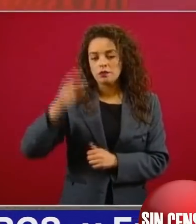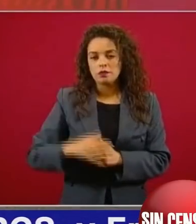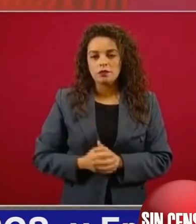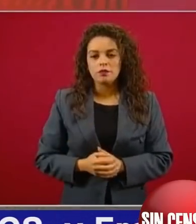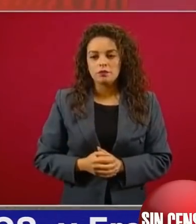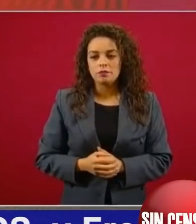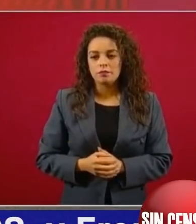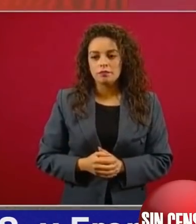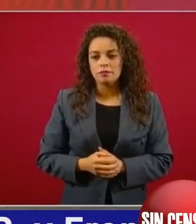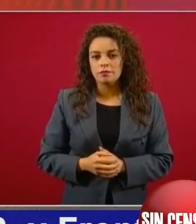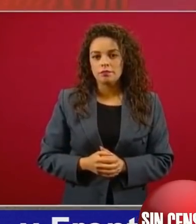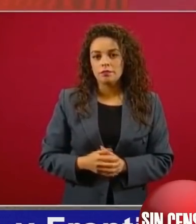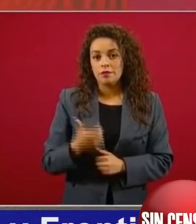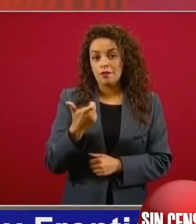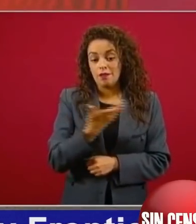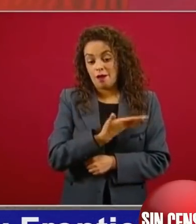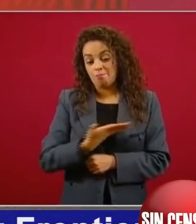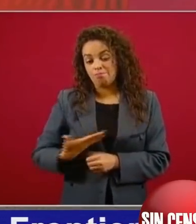el moche.